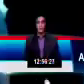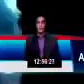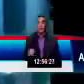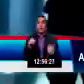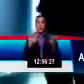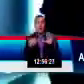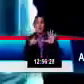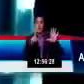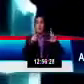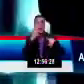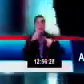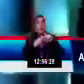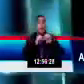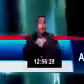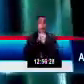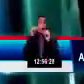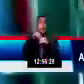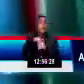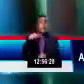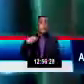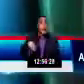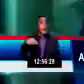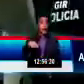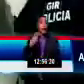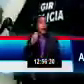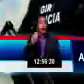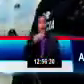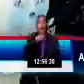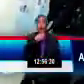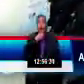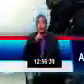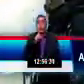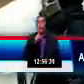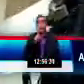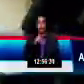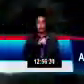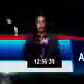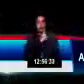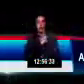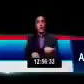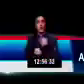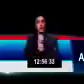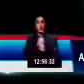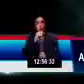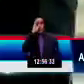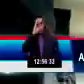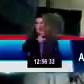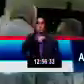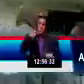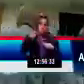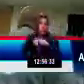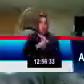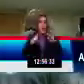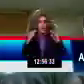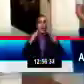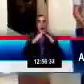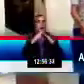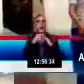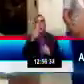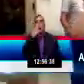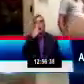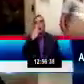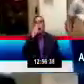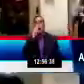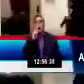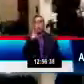Aproximadamente a las 6:30 de la mañana de este miércoles 12 de agosto, un fuerte contingente policial ingresó a la casa de Abdalá Bucaram